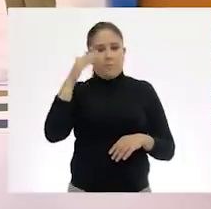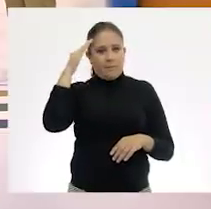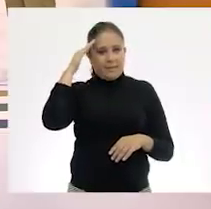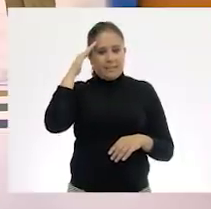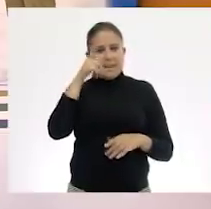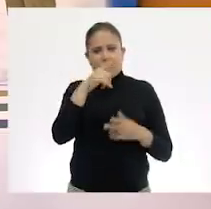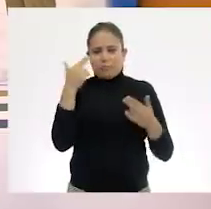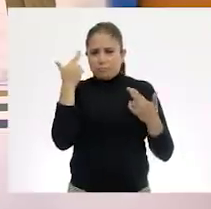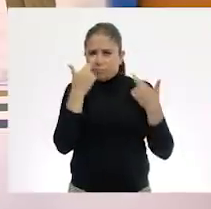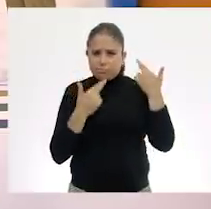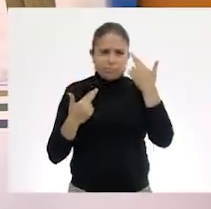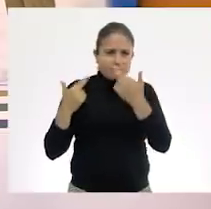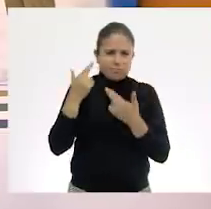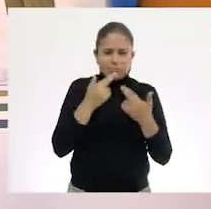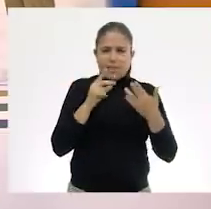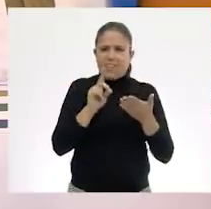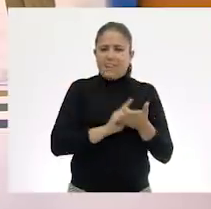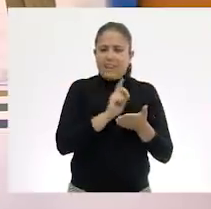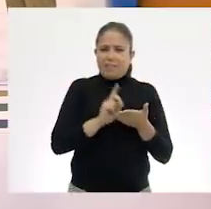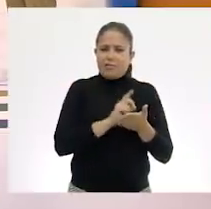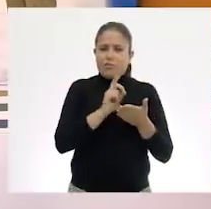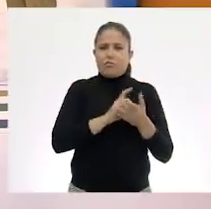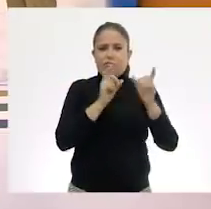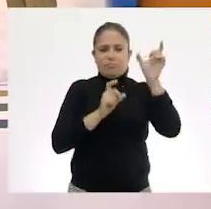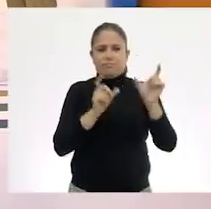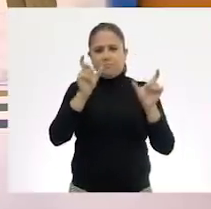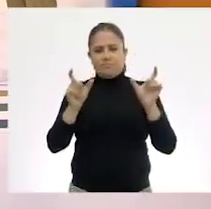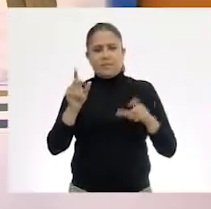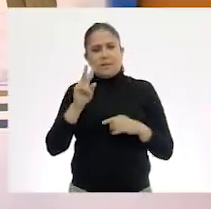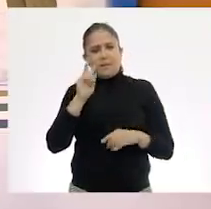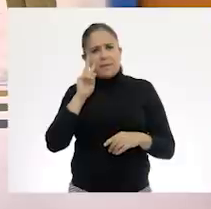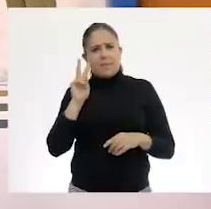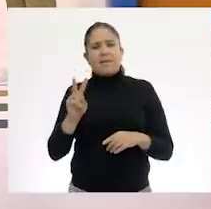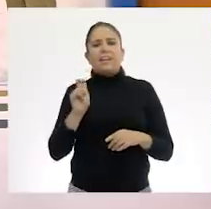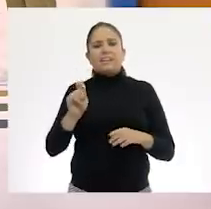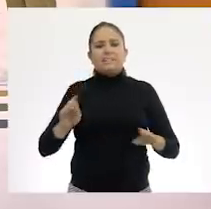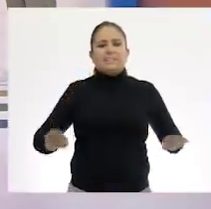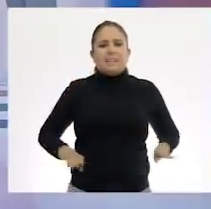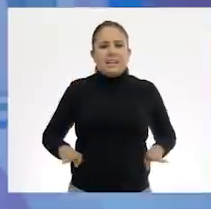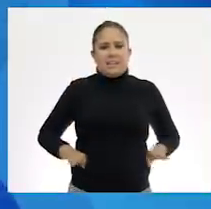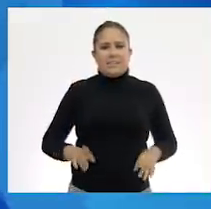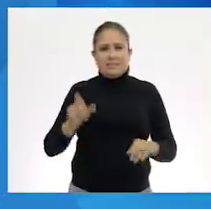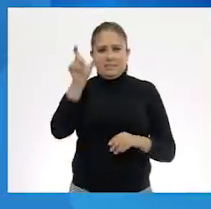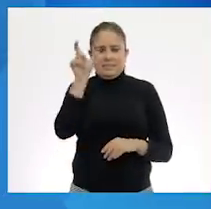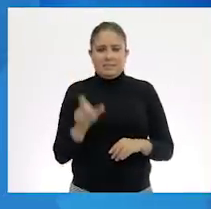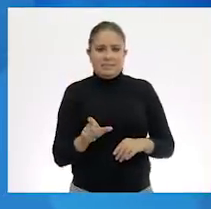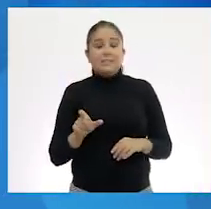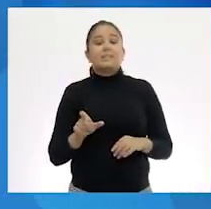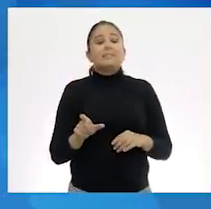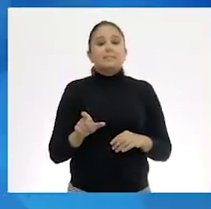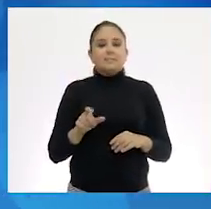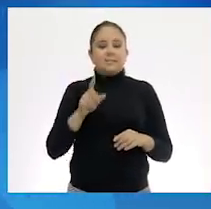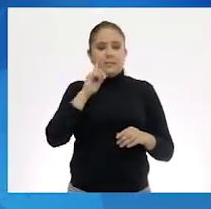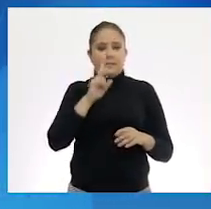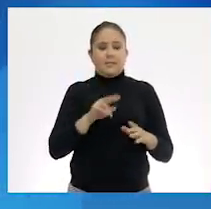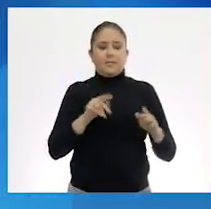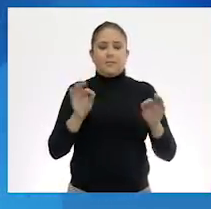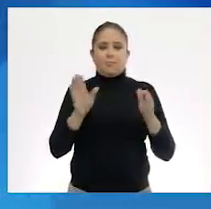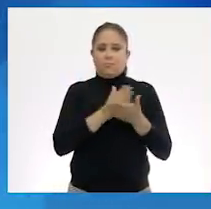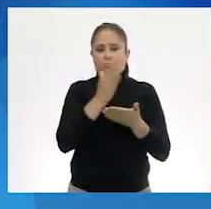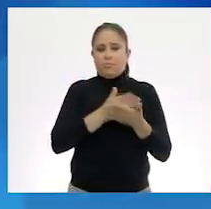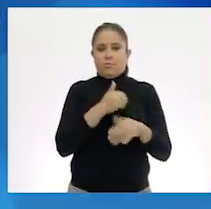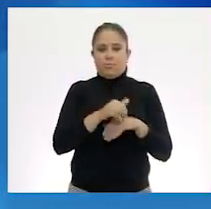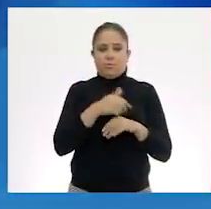ir analizando directorio por directorio y viendo qué características tiene en cada uno de estos pasos. Vamos a ver la página 30 muy